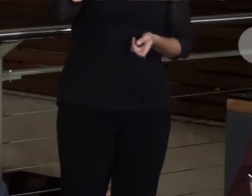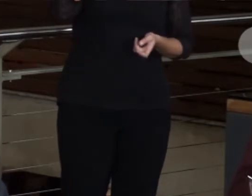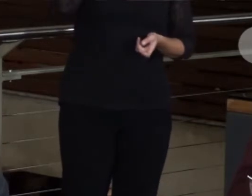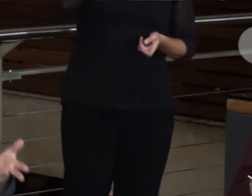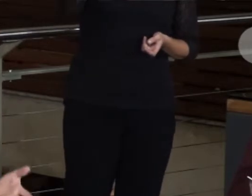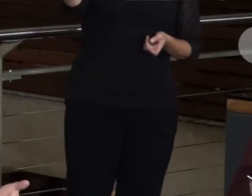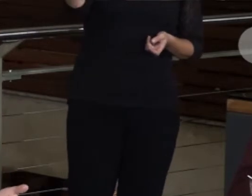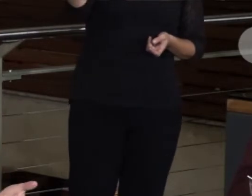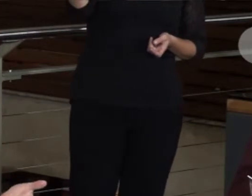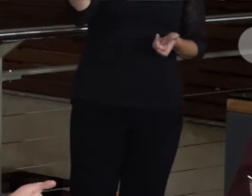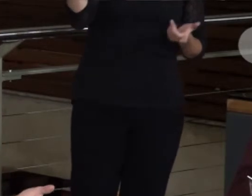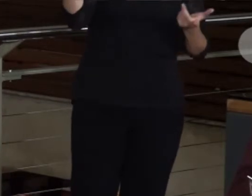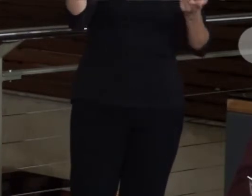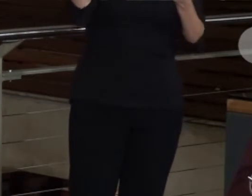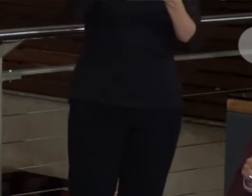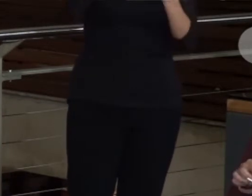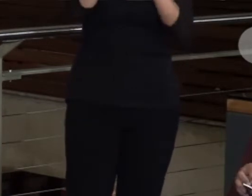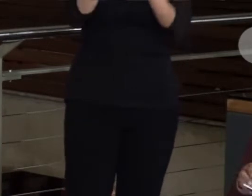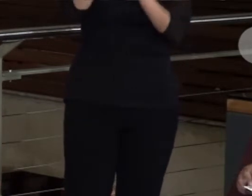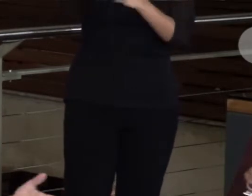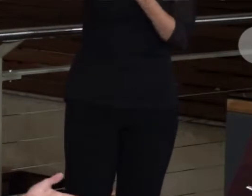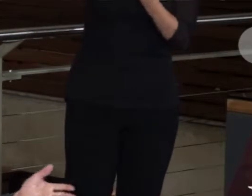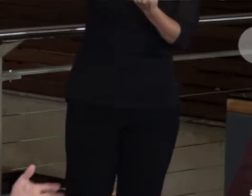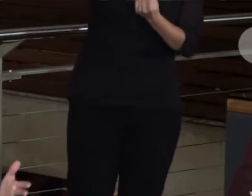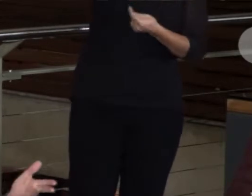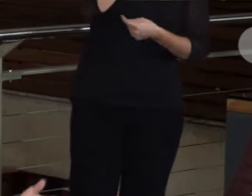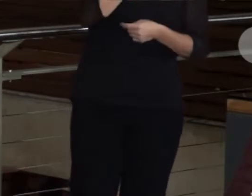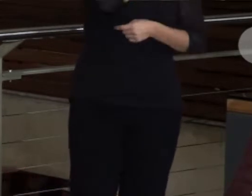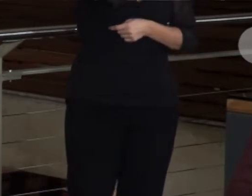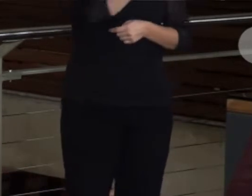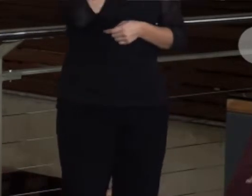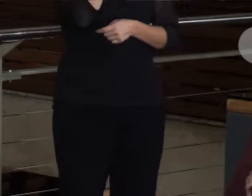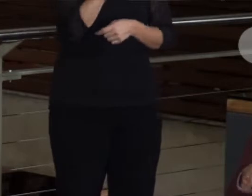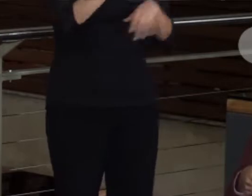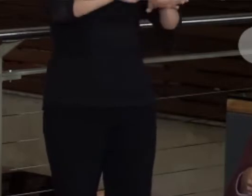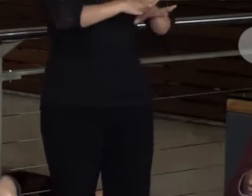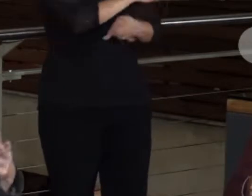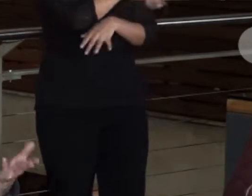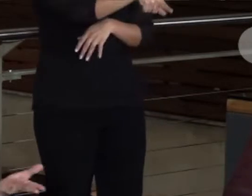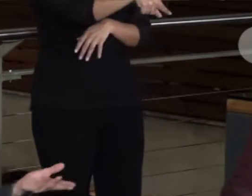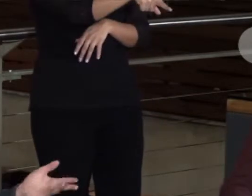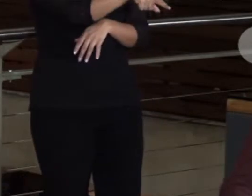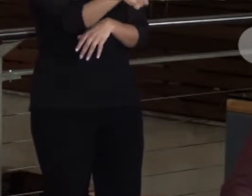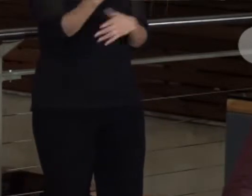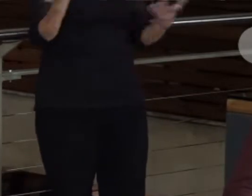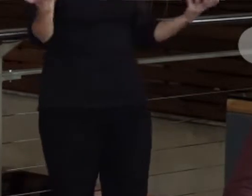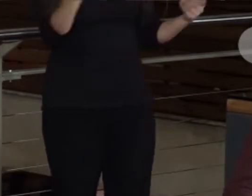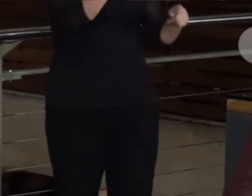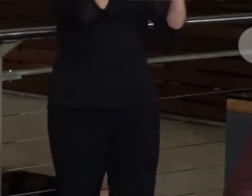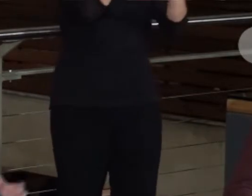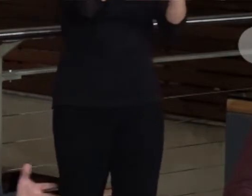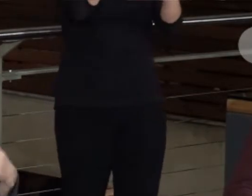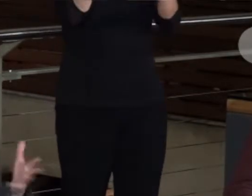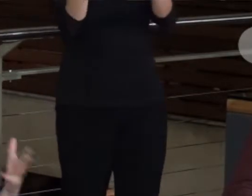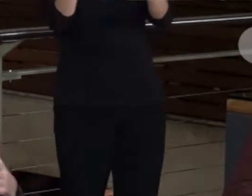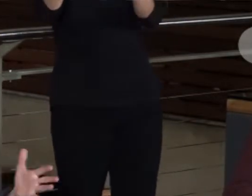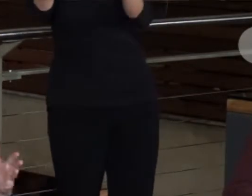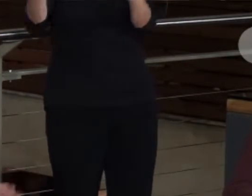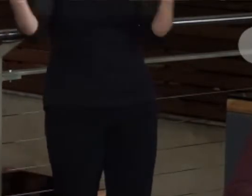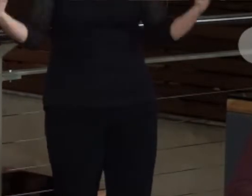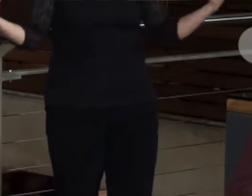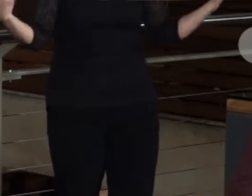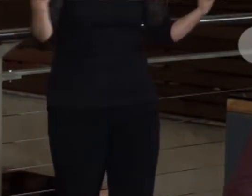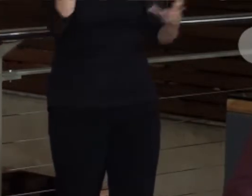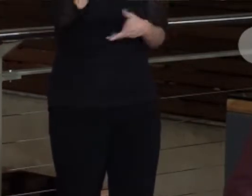quieres cambiarlo a malcom algo si quieres le quitamos el cromosoma que yo siempre digo que el bidón tan deprisa